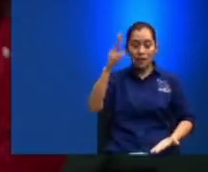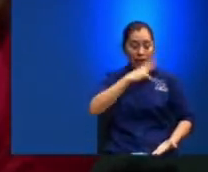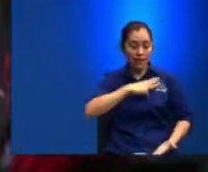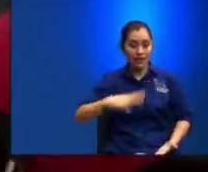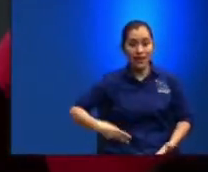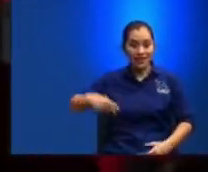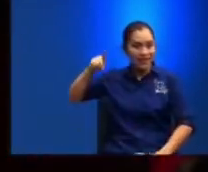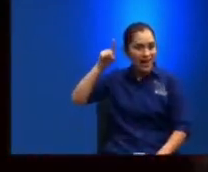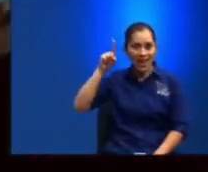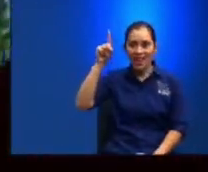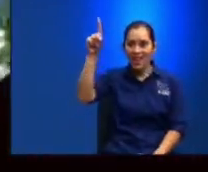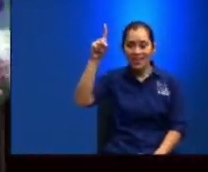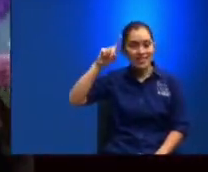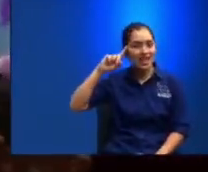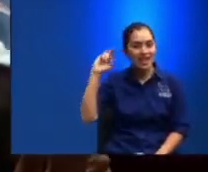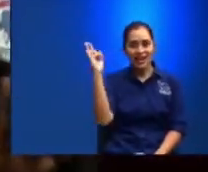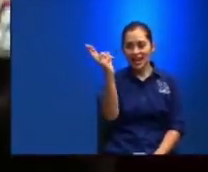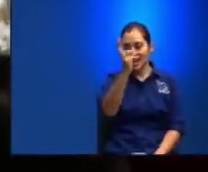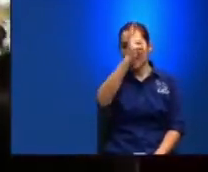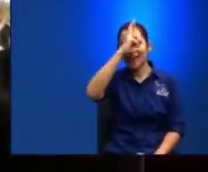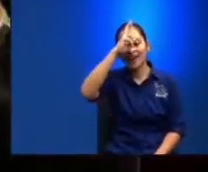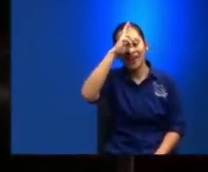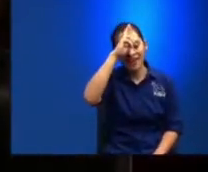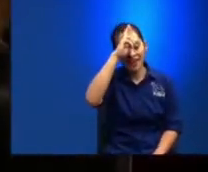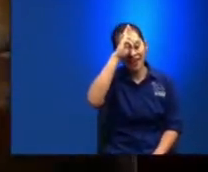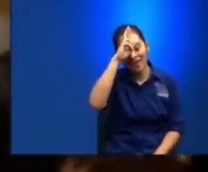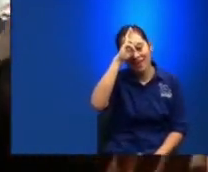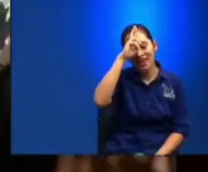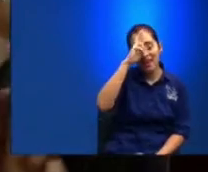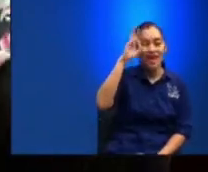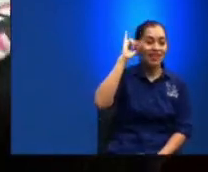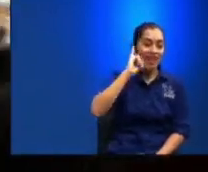lugar de estar él es el rey